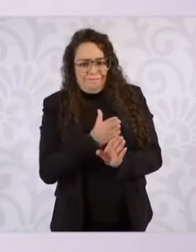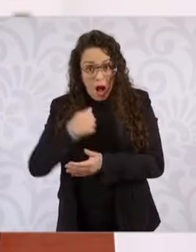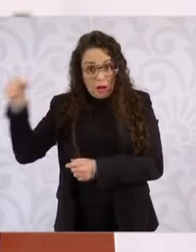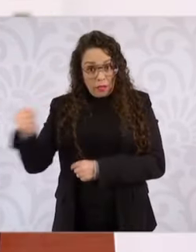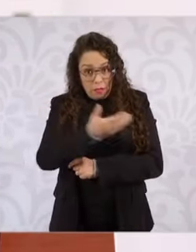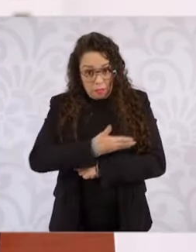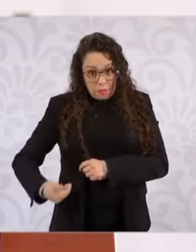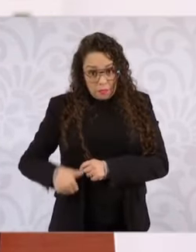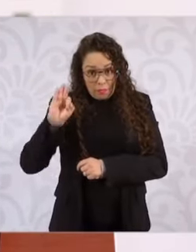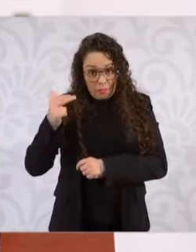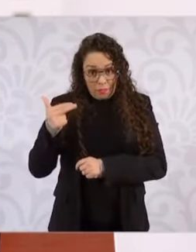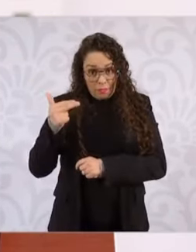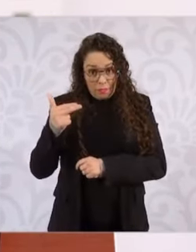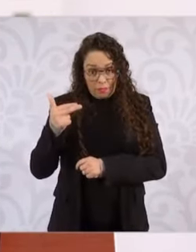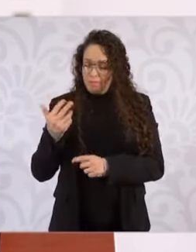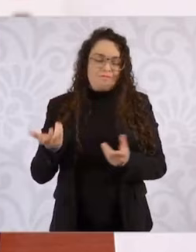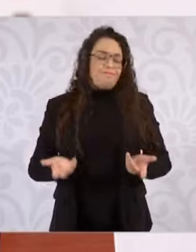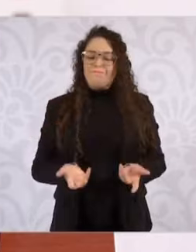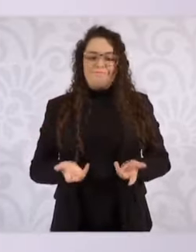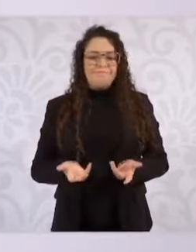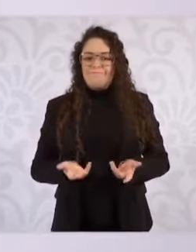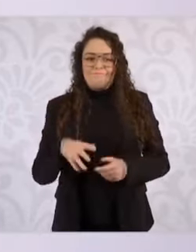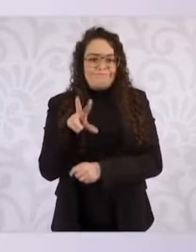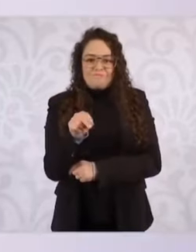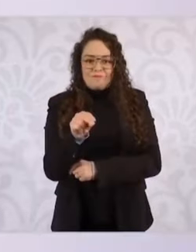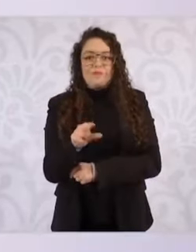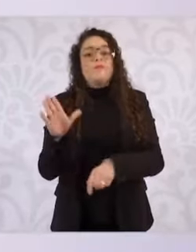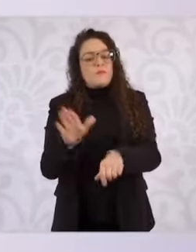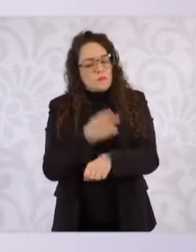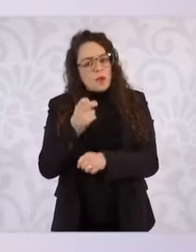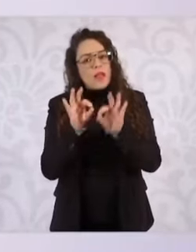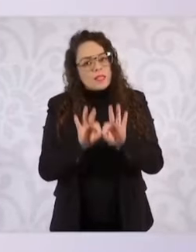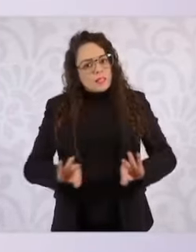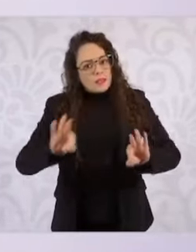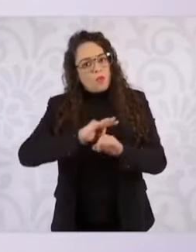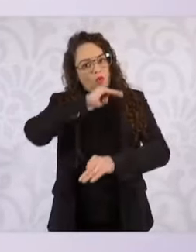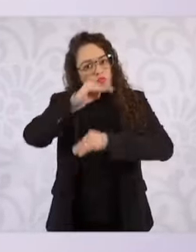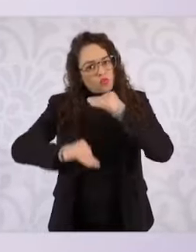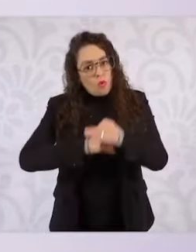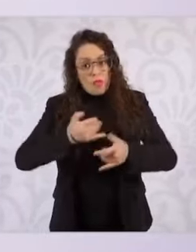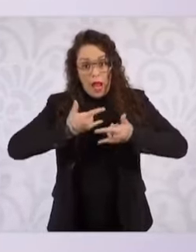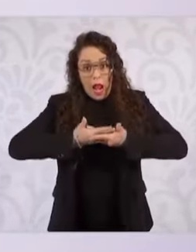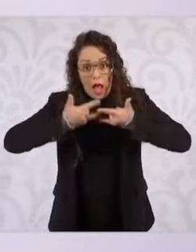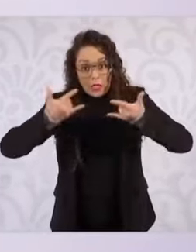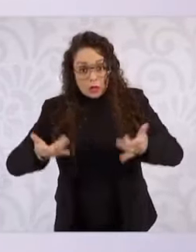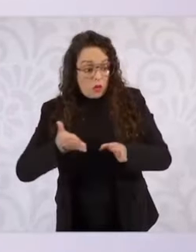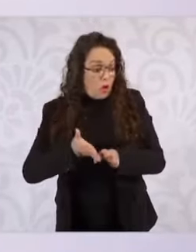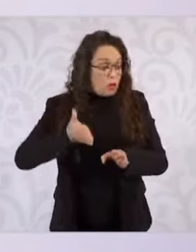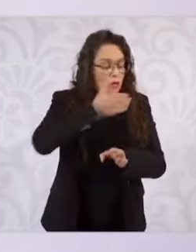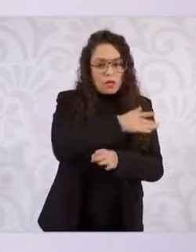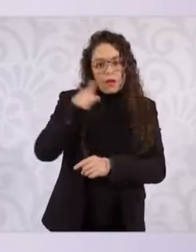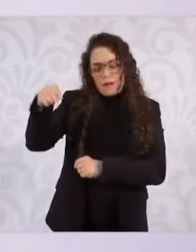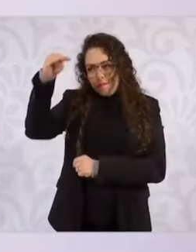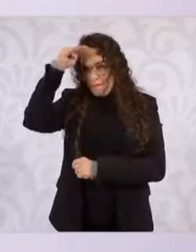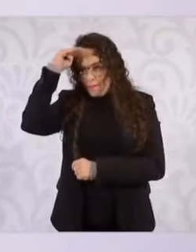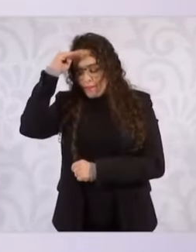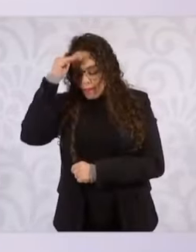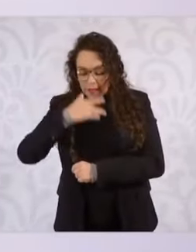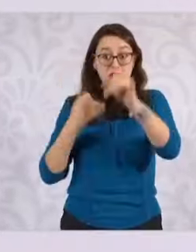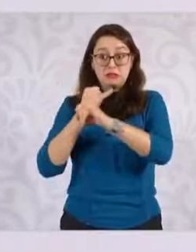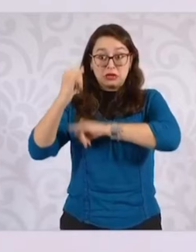electoral. Entonces, es un llamado a la reflexión de todas y de todos, porque eso no puede volver a ocurrir en